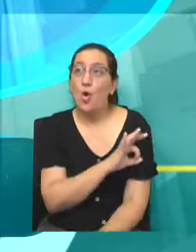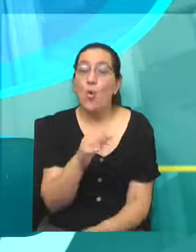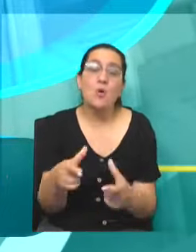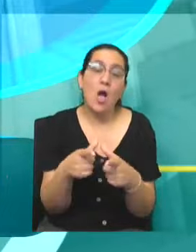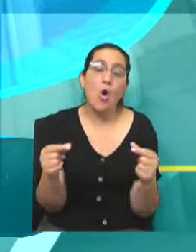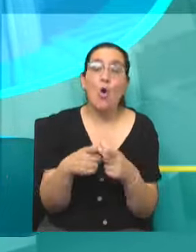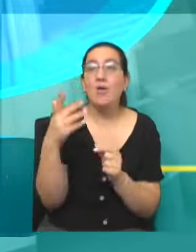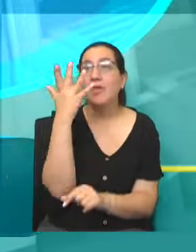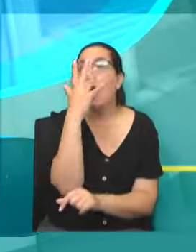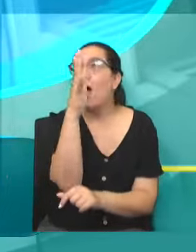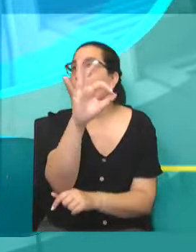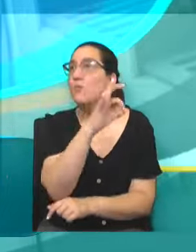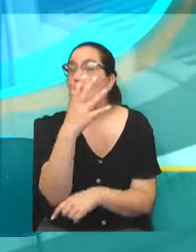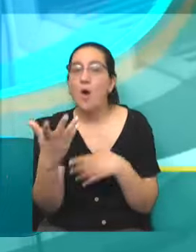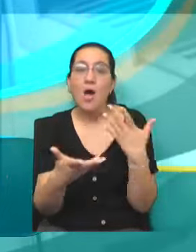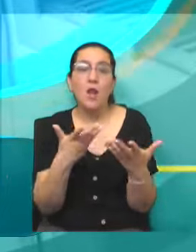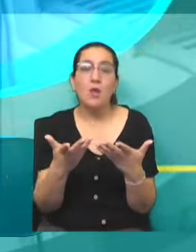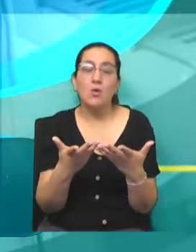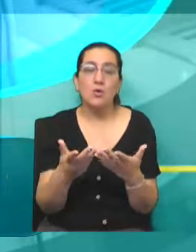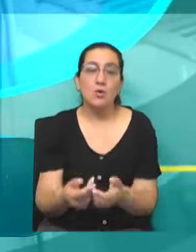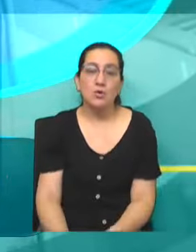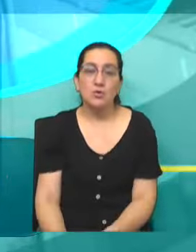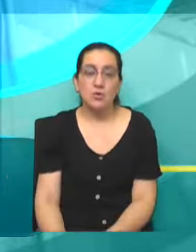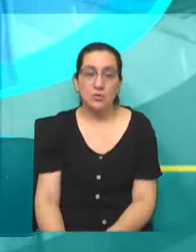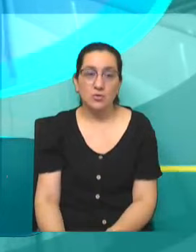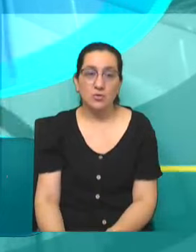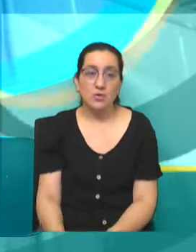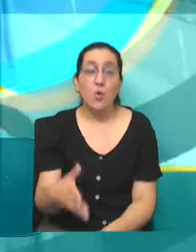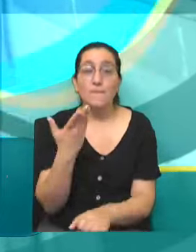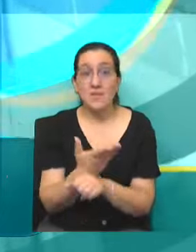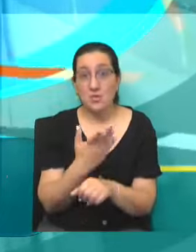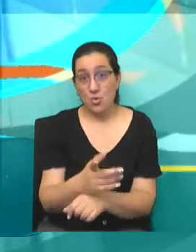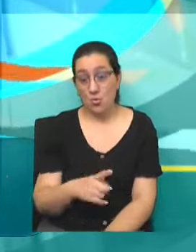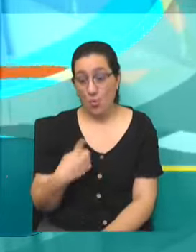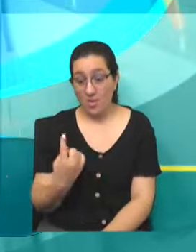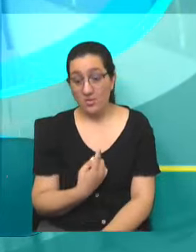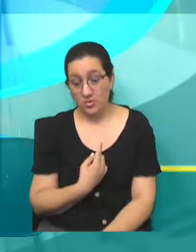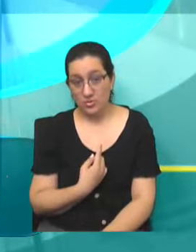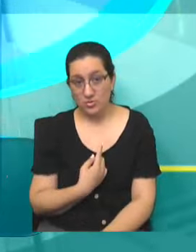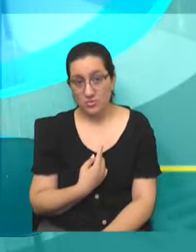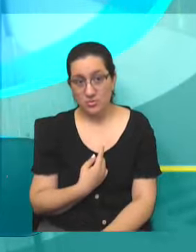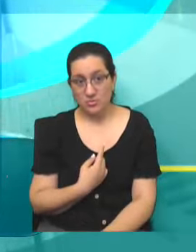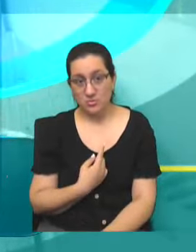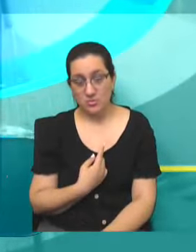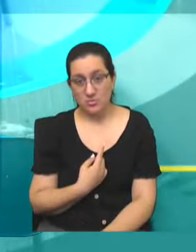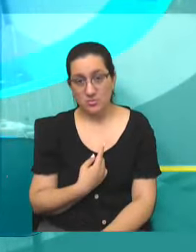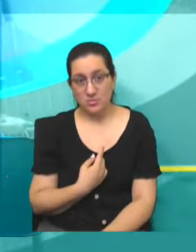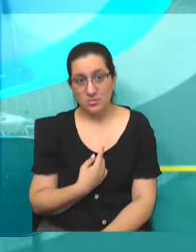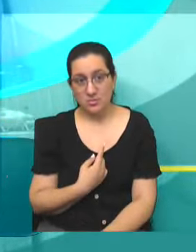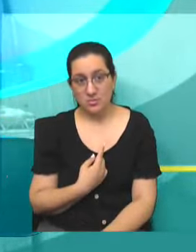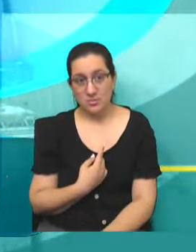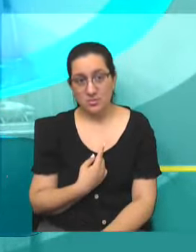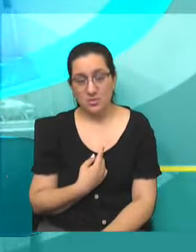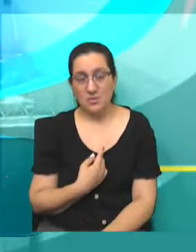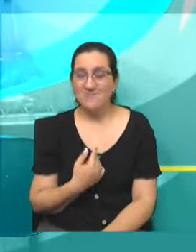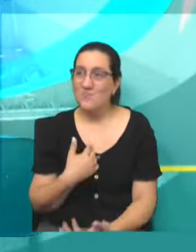de algo que después usemos para quemar. Los pedidos nuestros es esa especie de, no quería